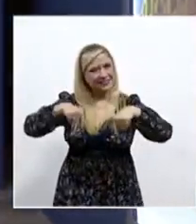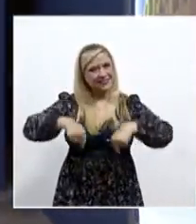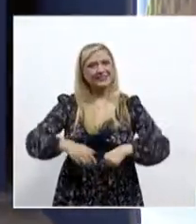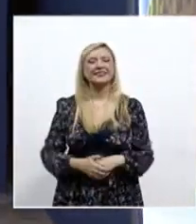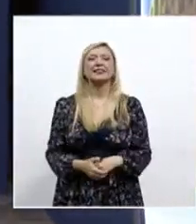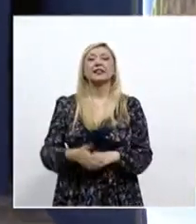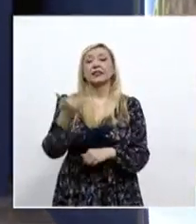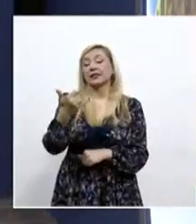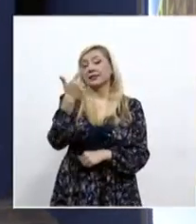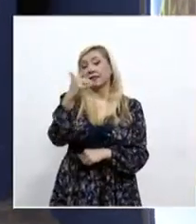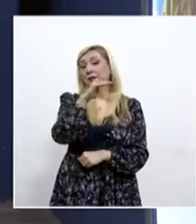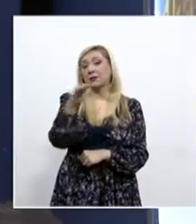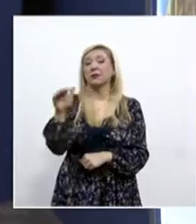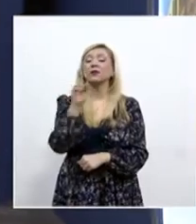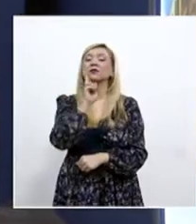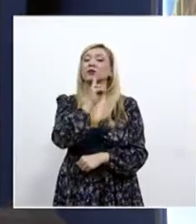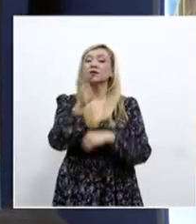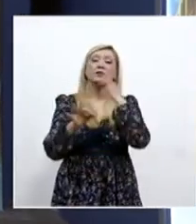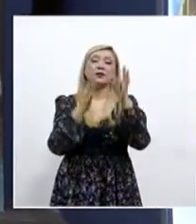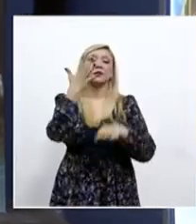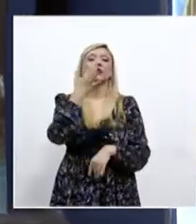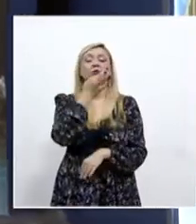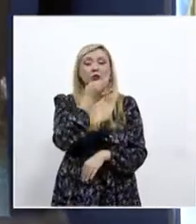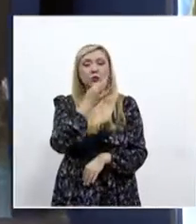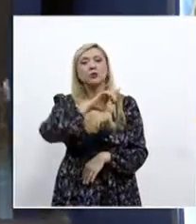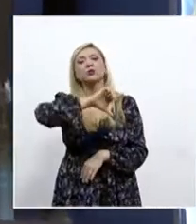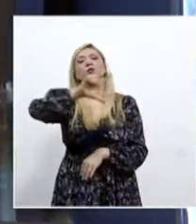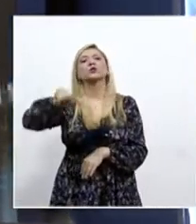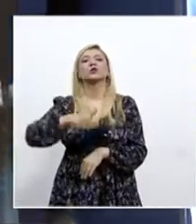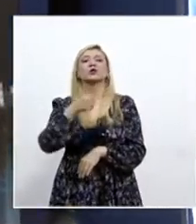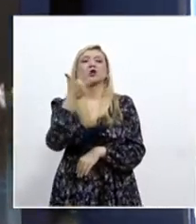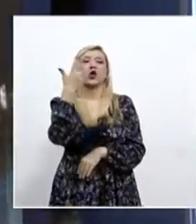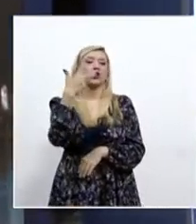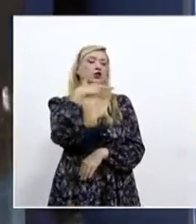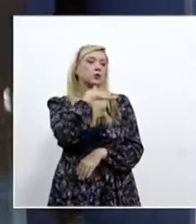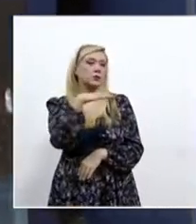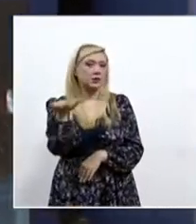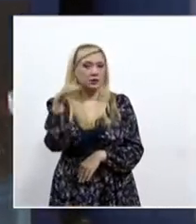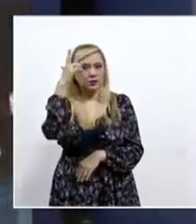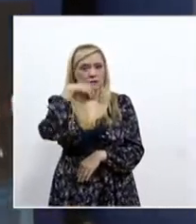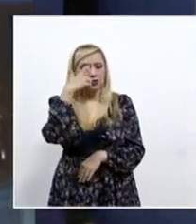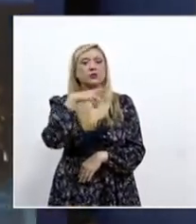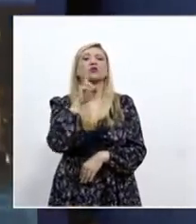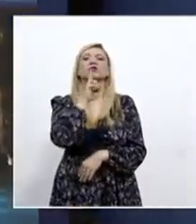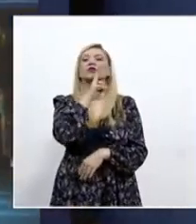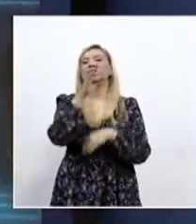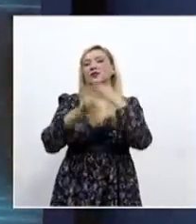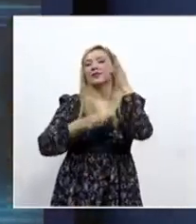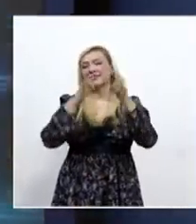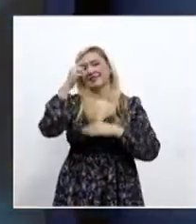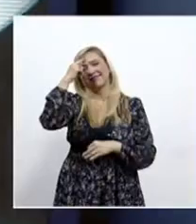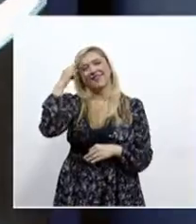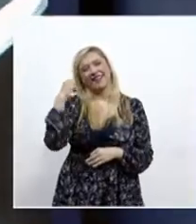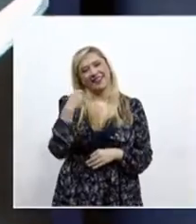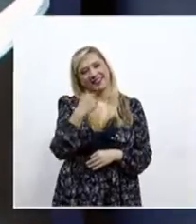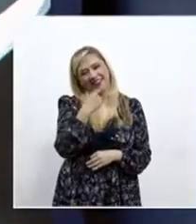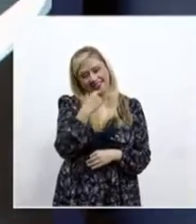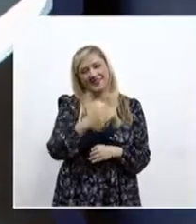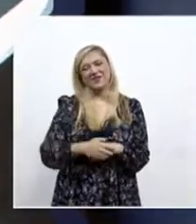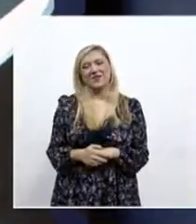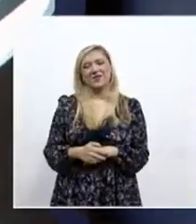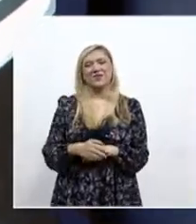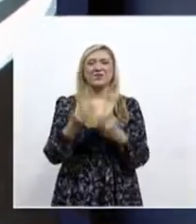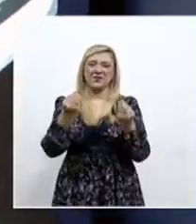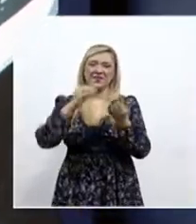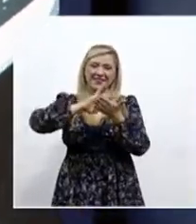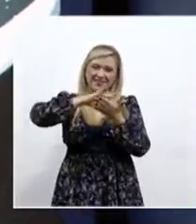Sanción y Erradicación de la Violencia contra las Mujeres y en la tercera sesión del Consejo Estatal contra la Trata de Personas. Para el